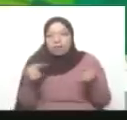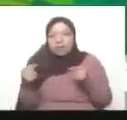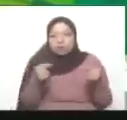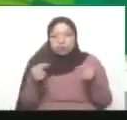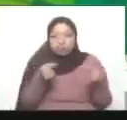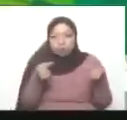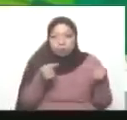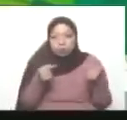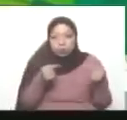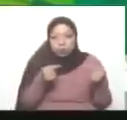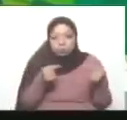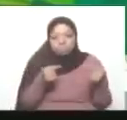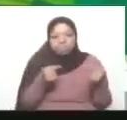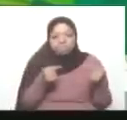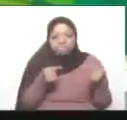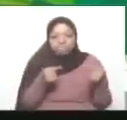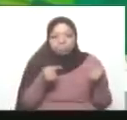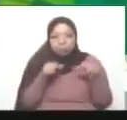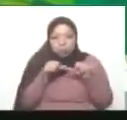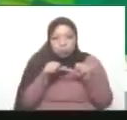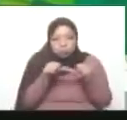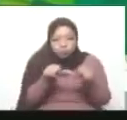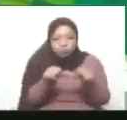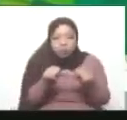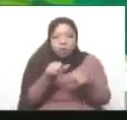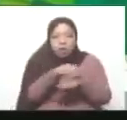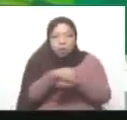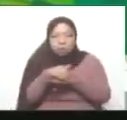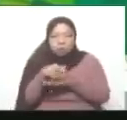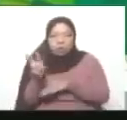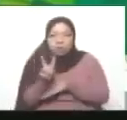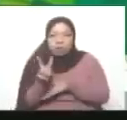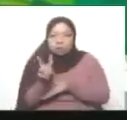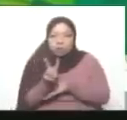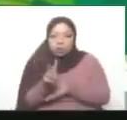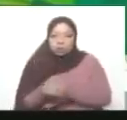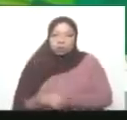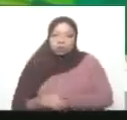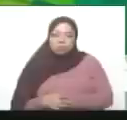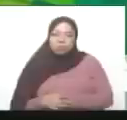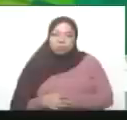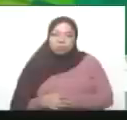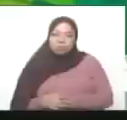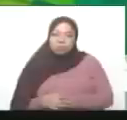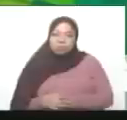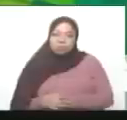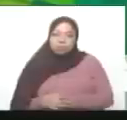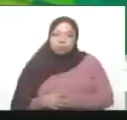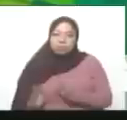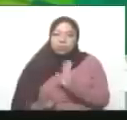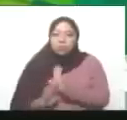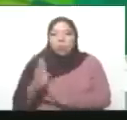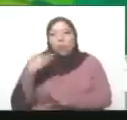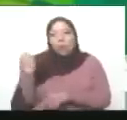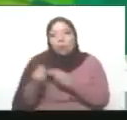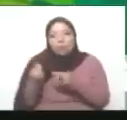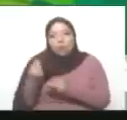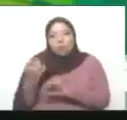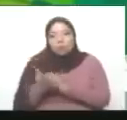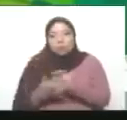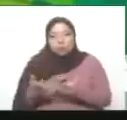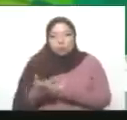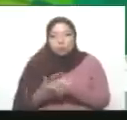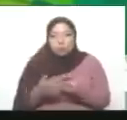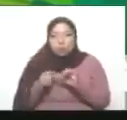la controversia continúa entre Venezuela y el Reino Unido surgida como consecuencia